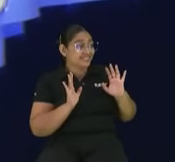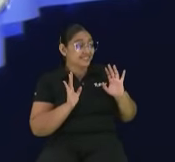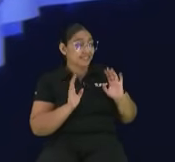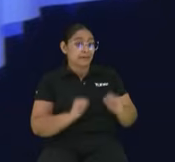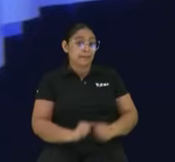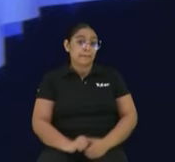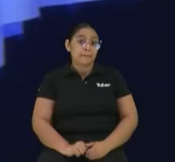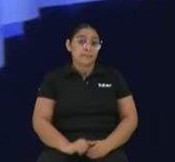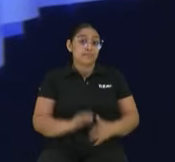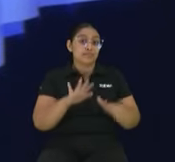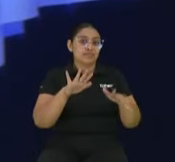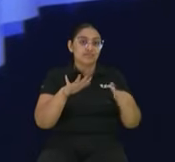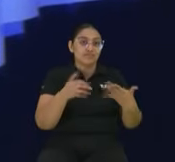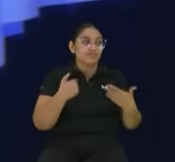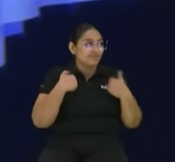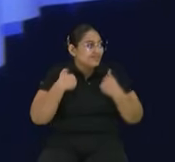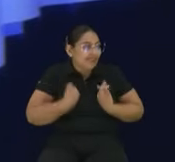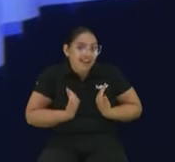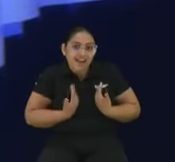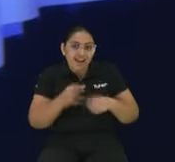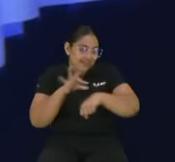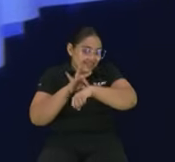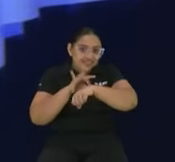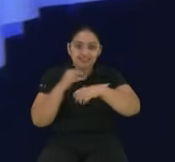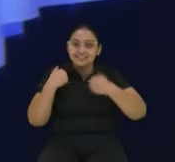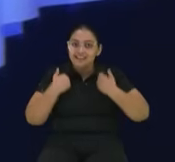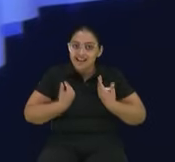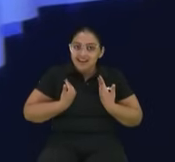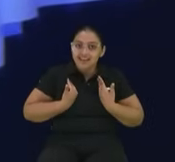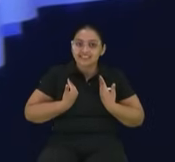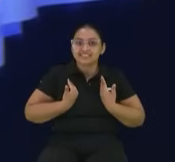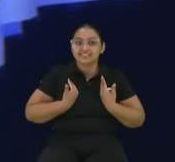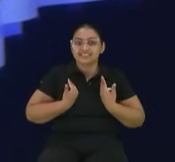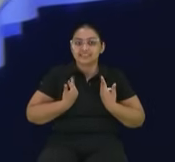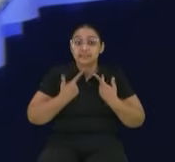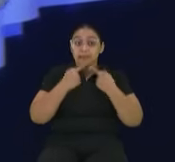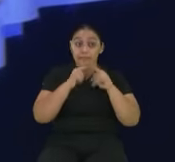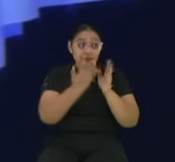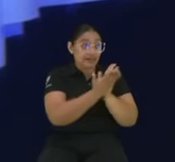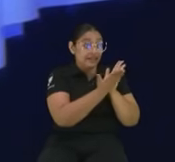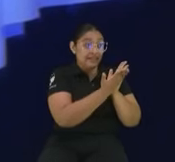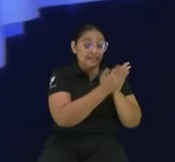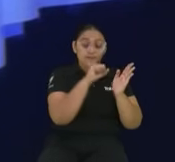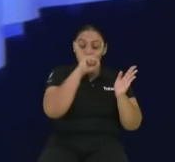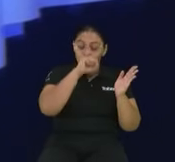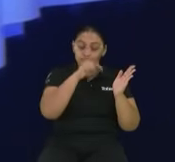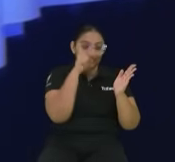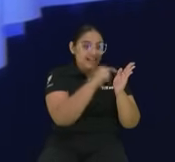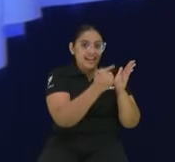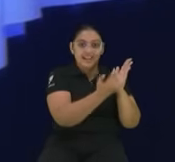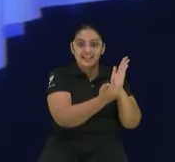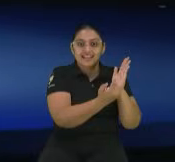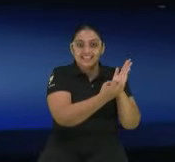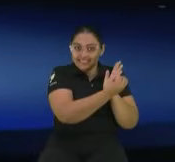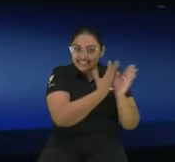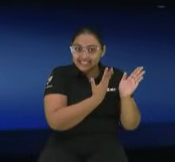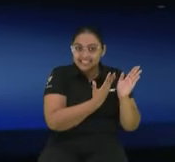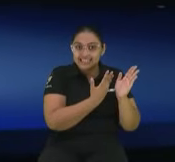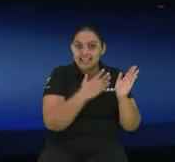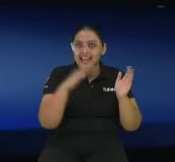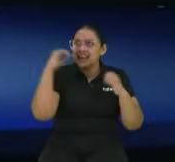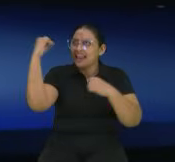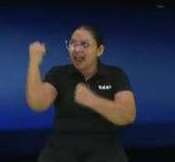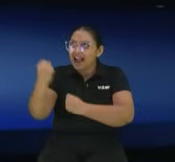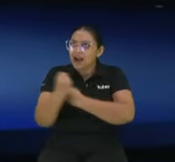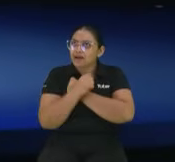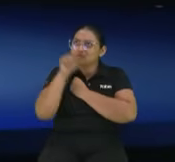porque no se cansa pero me encanta que la Biblia habla que el amor de Dios nunca deja